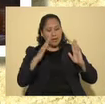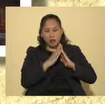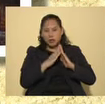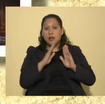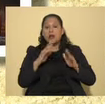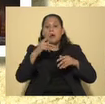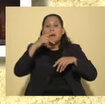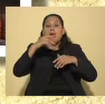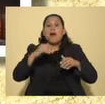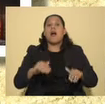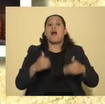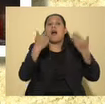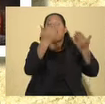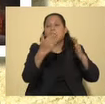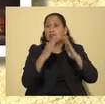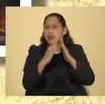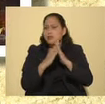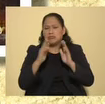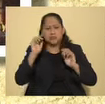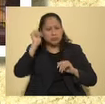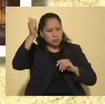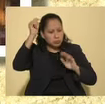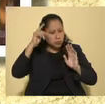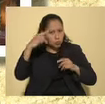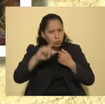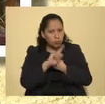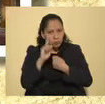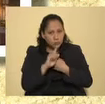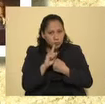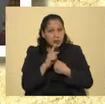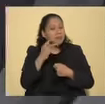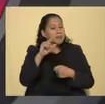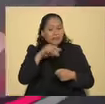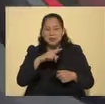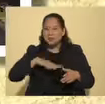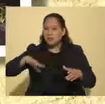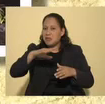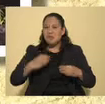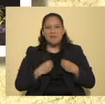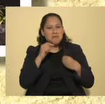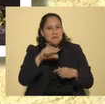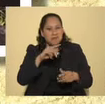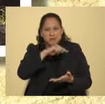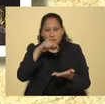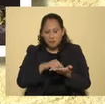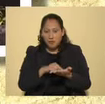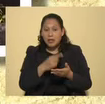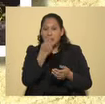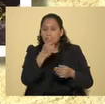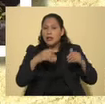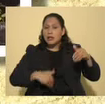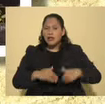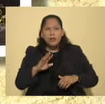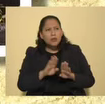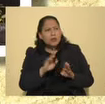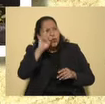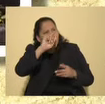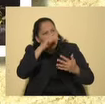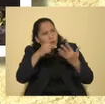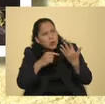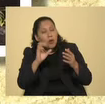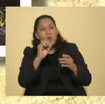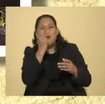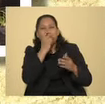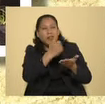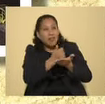pared para afuera ese es un mundo con el que no tenemos nada que ver, y en realidad es el mismo espacio, ¿no? No es una obra que pretenda dar consejos ni ser